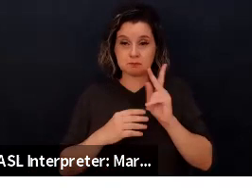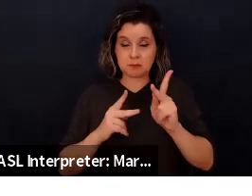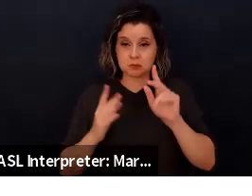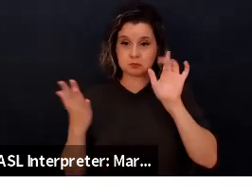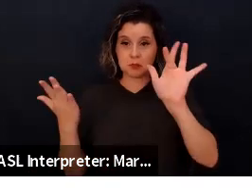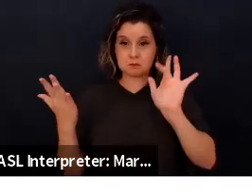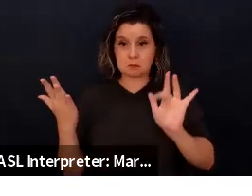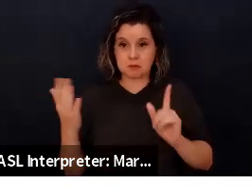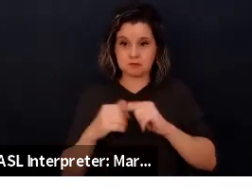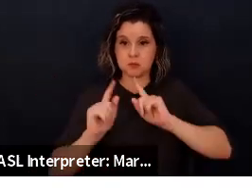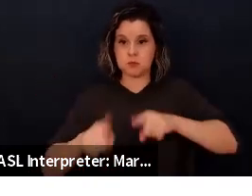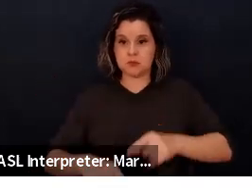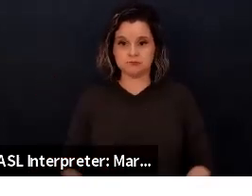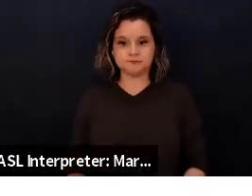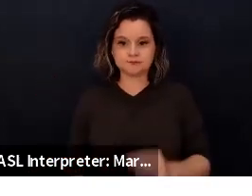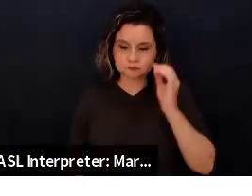responder.